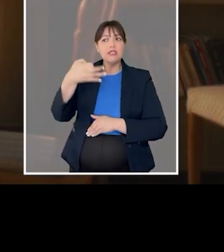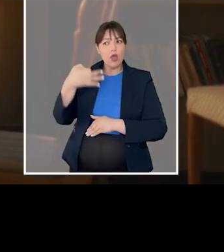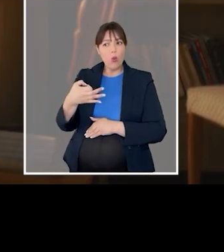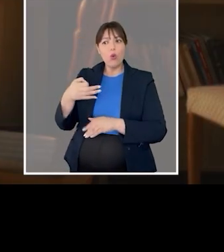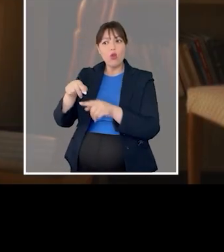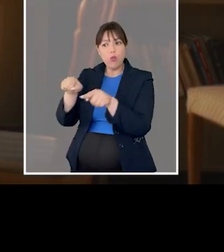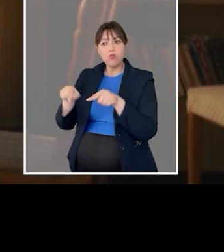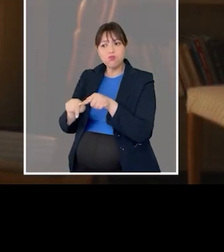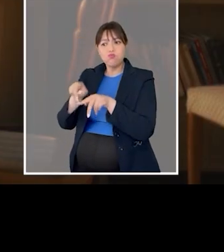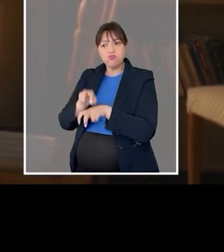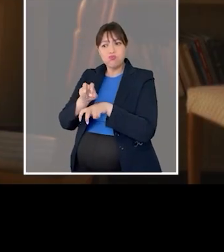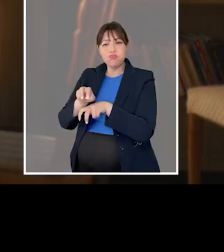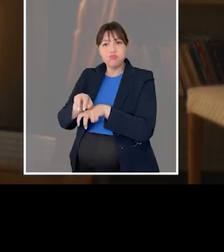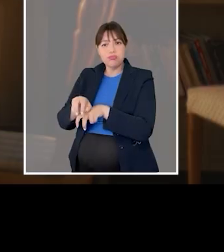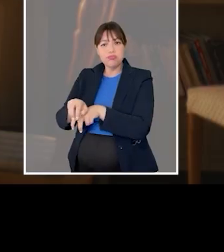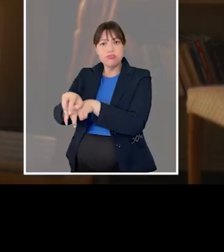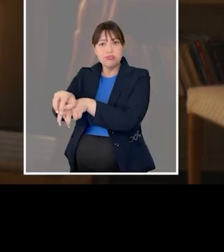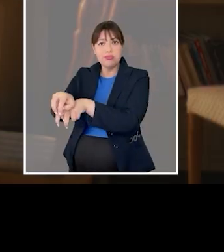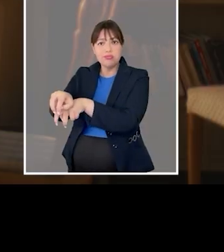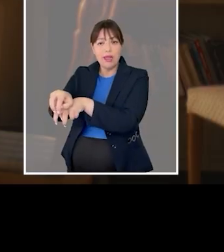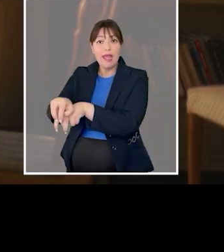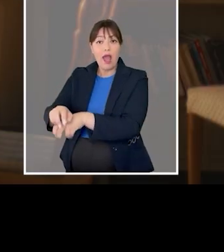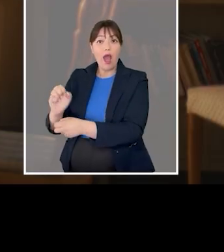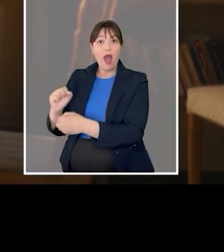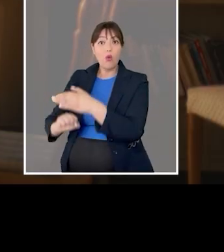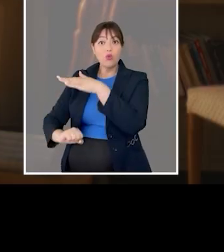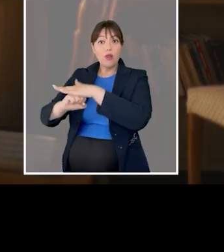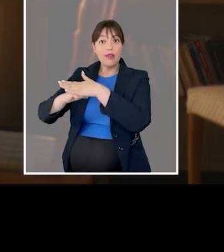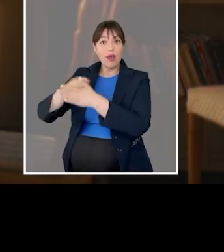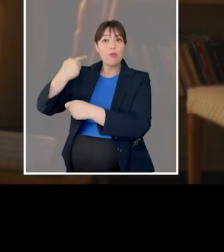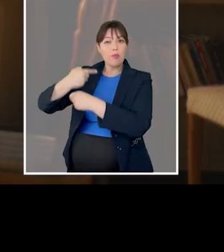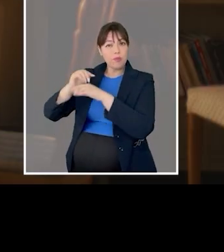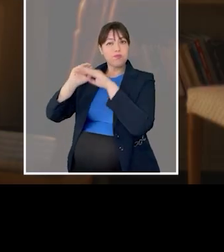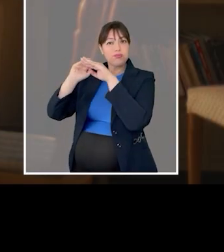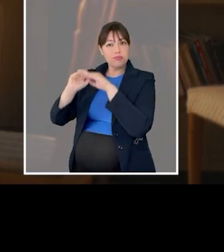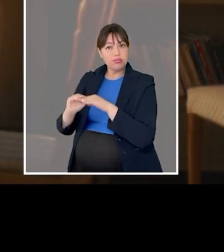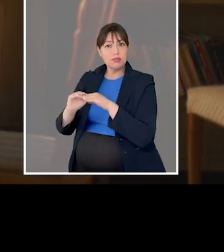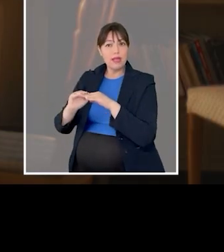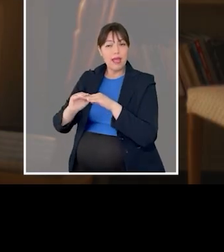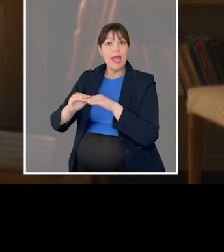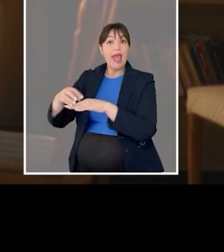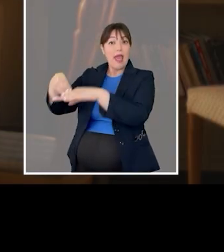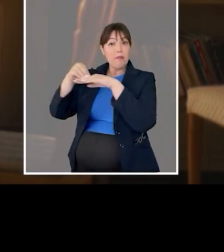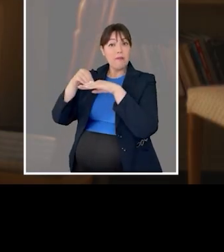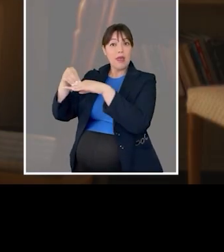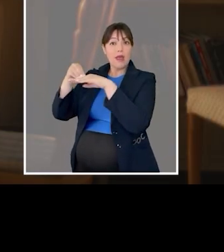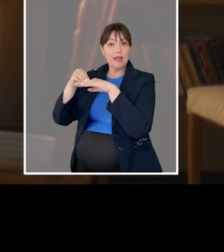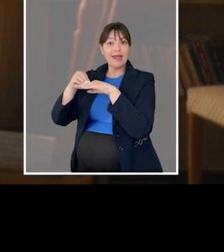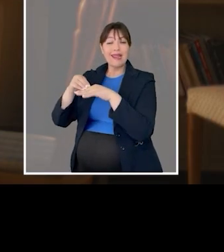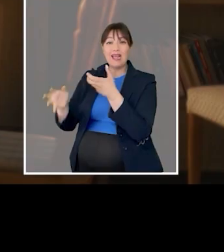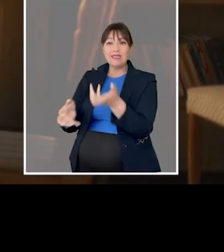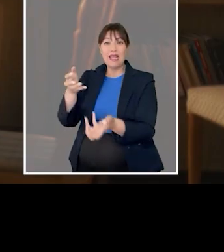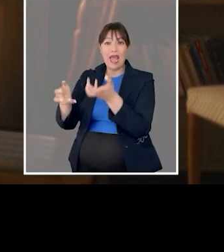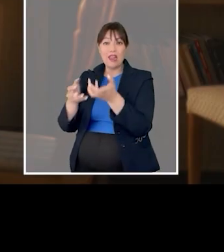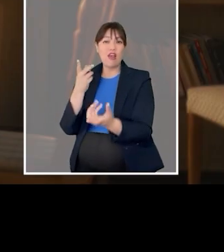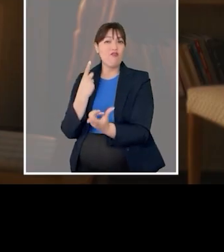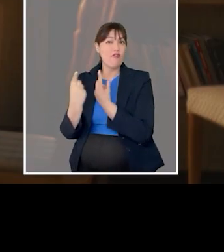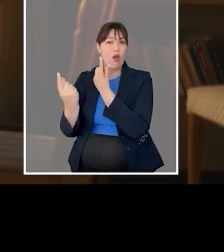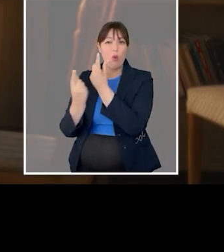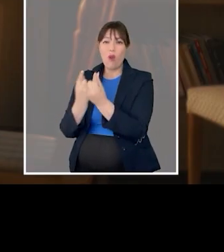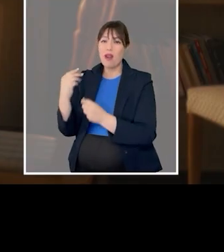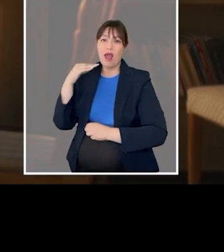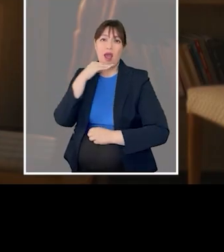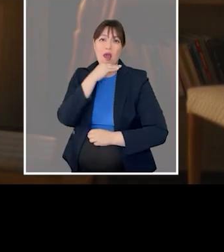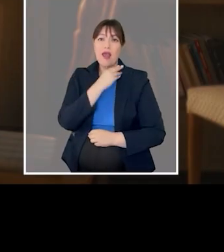zonas seguras, siguiendo siempre las indicaciones de las autoridades. Ante una emergencia de incendio, evacúa inmediatamente.